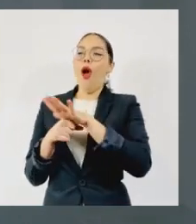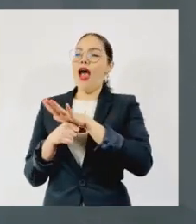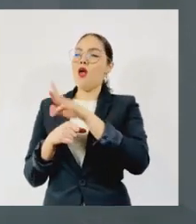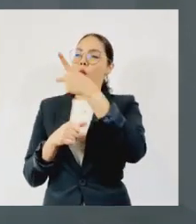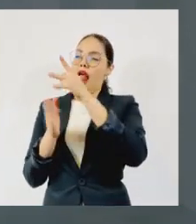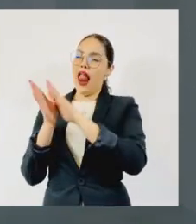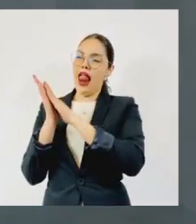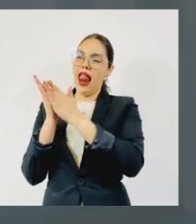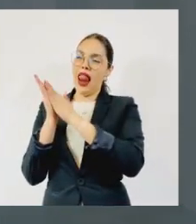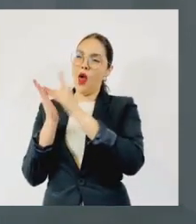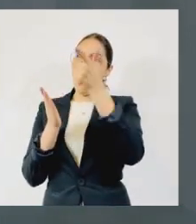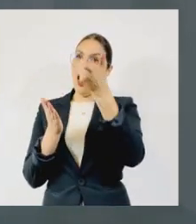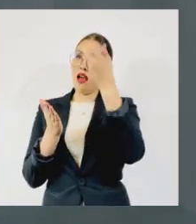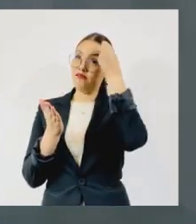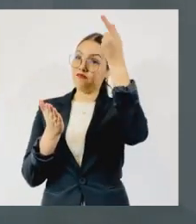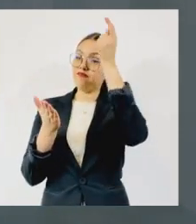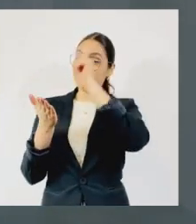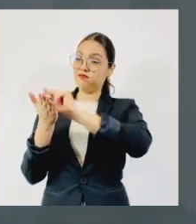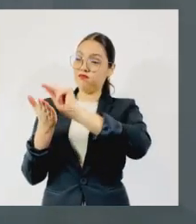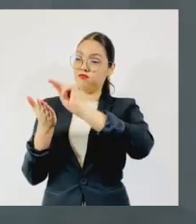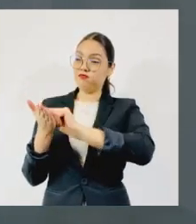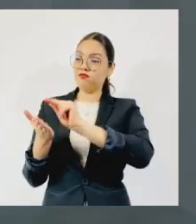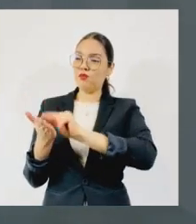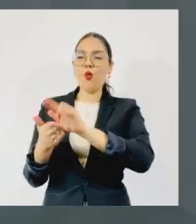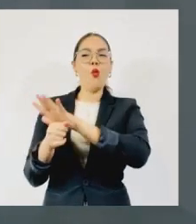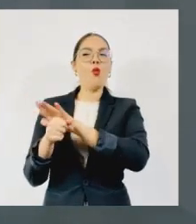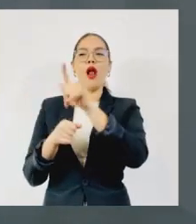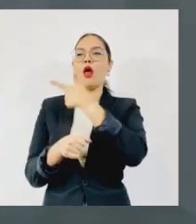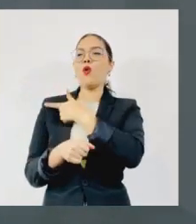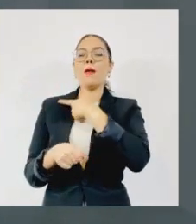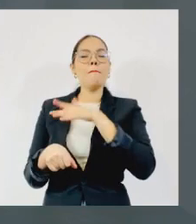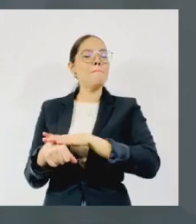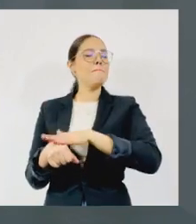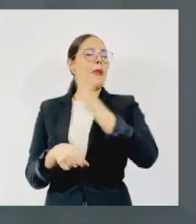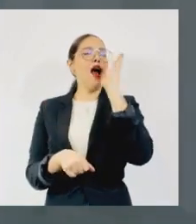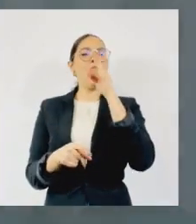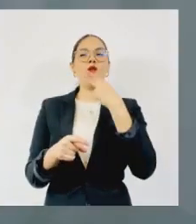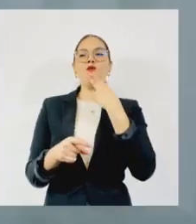de todos tus libros podrías considerar tu obra maestra?